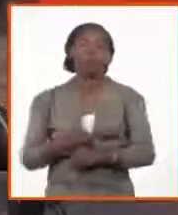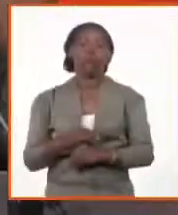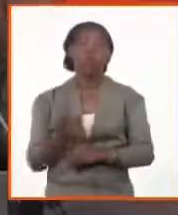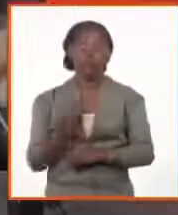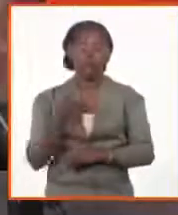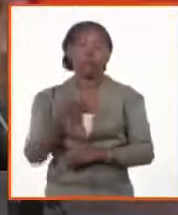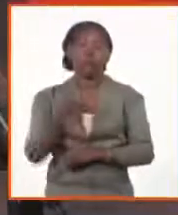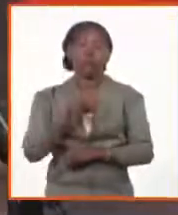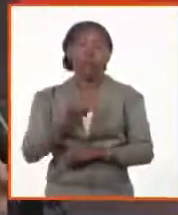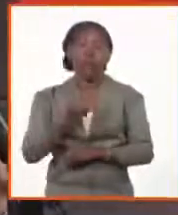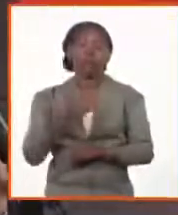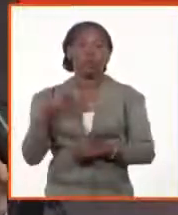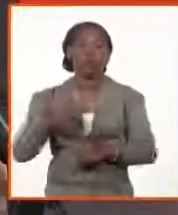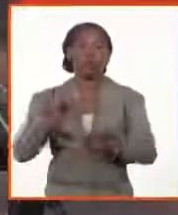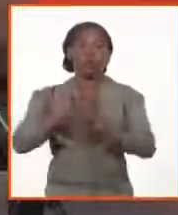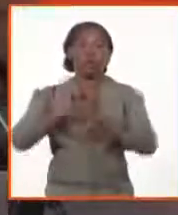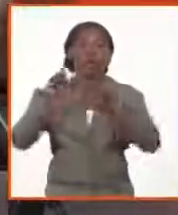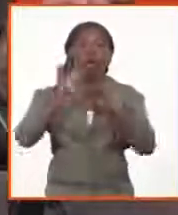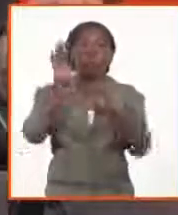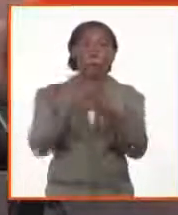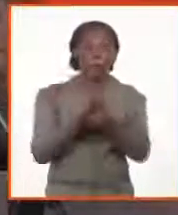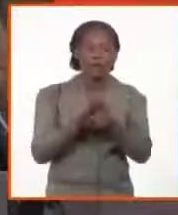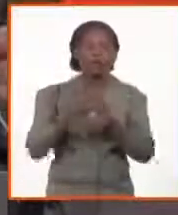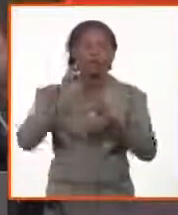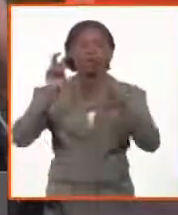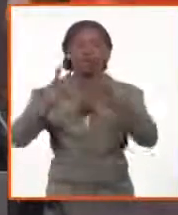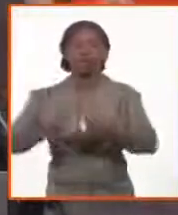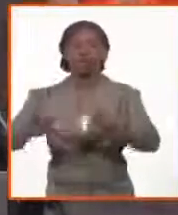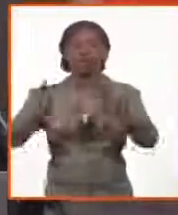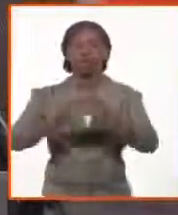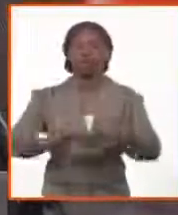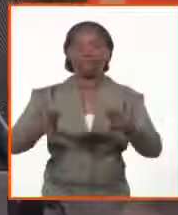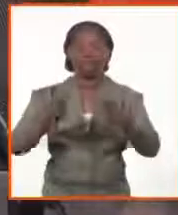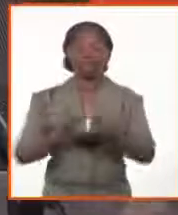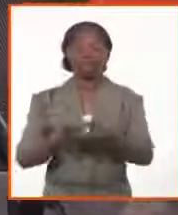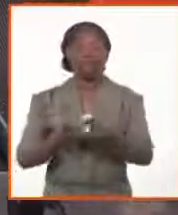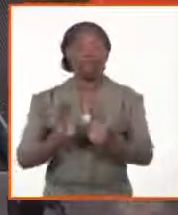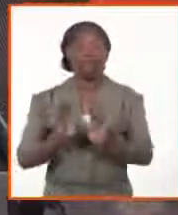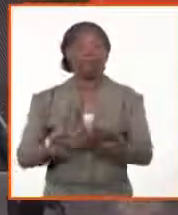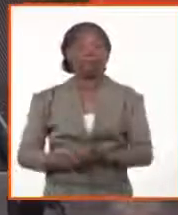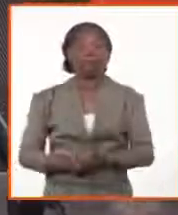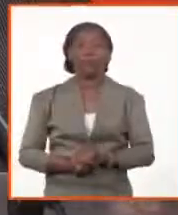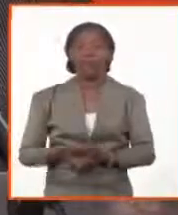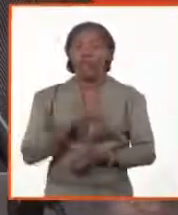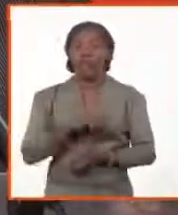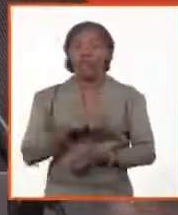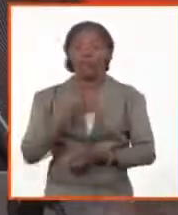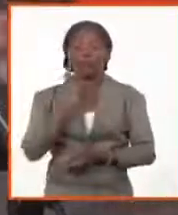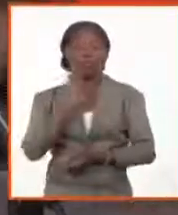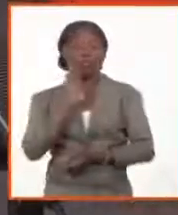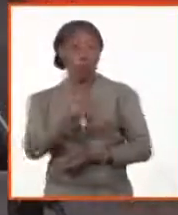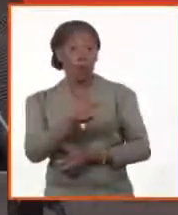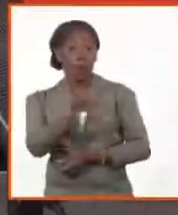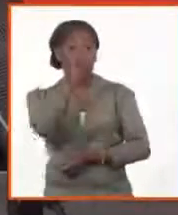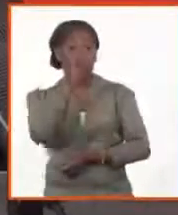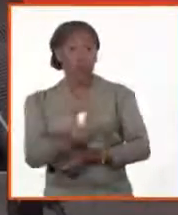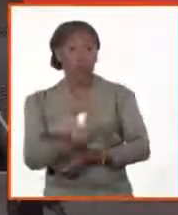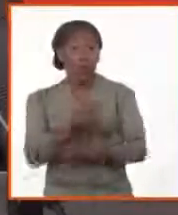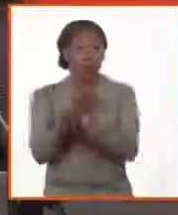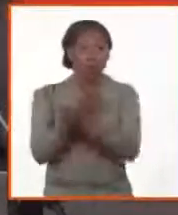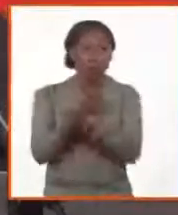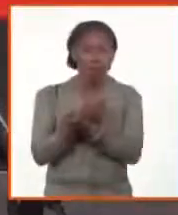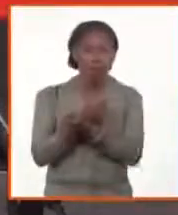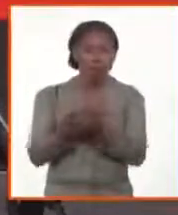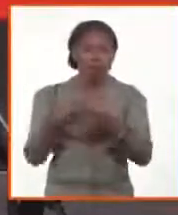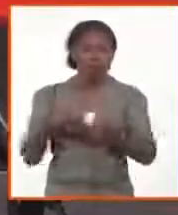de alarma de choque en resumen que si usted diagnostica los signos de alarma y los trata evite el choque